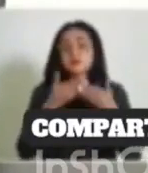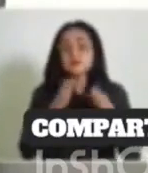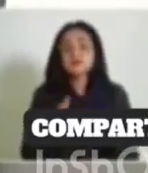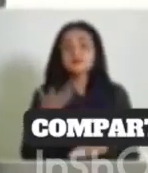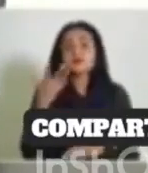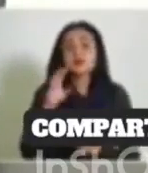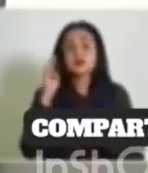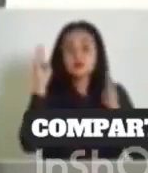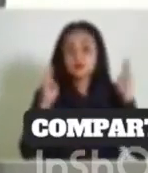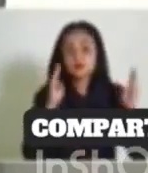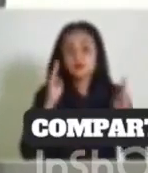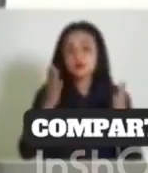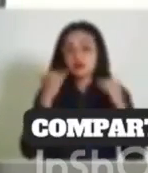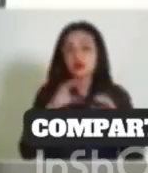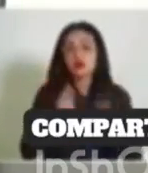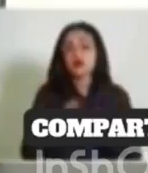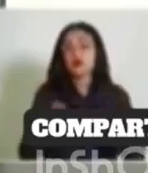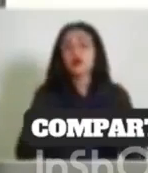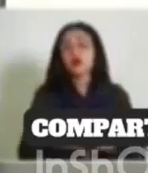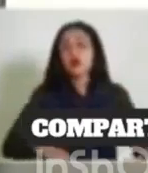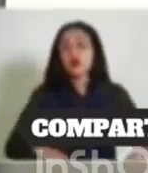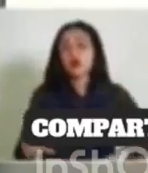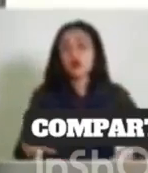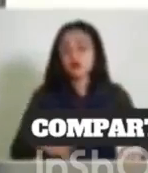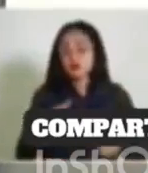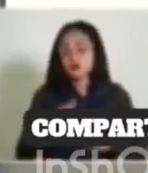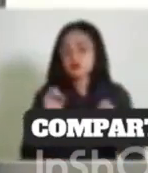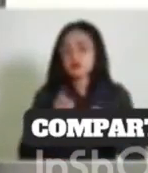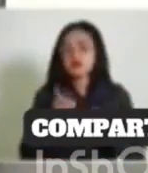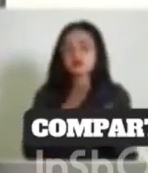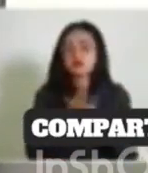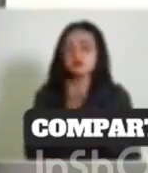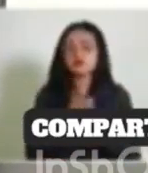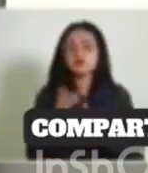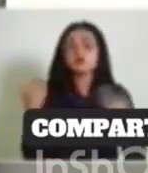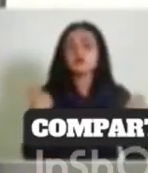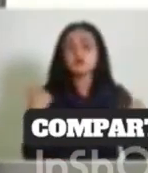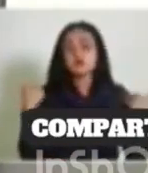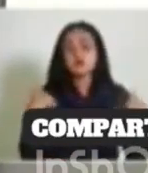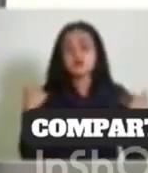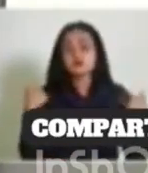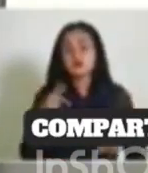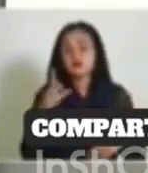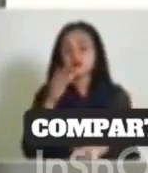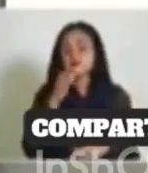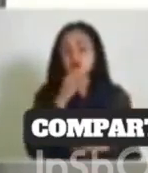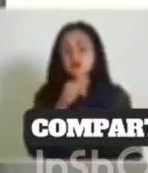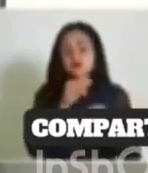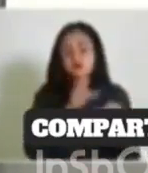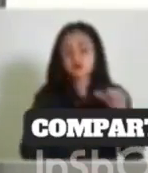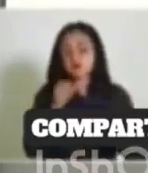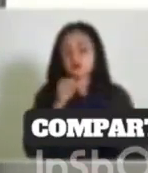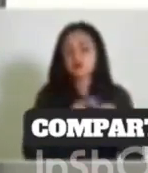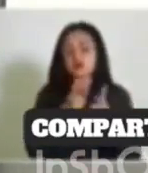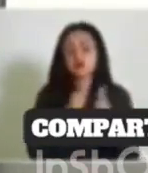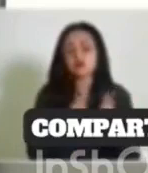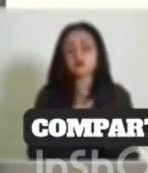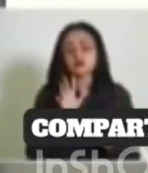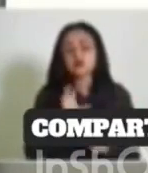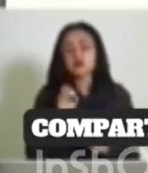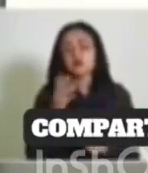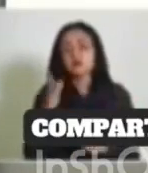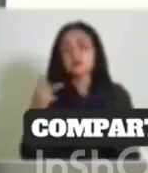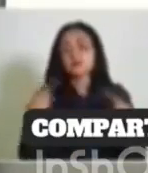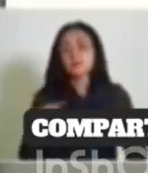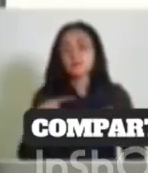los 10 museos que no tienen actividades interactivas, manteniendo el acceso de visitantes en intervalos de 30 minutos, en grupos de 5 o